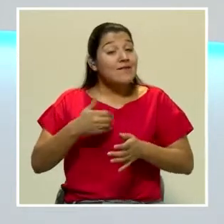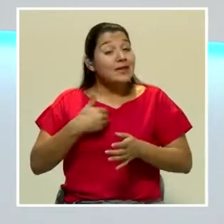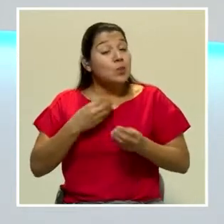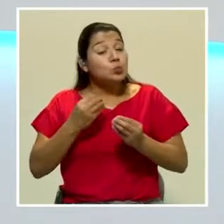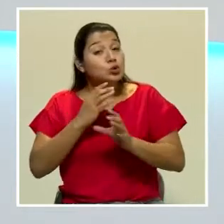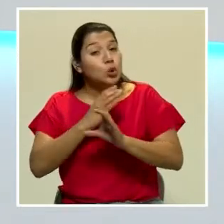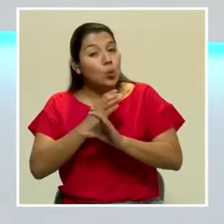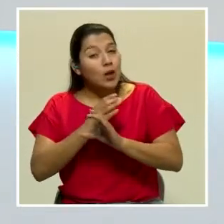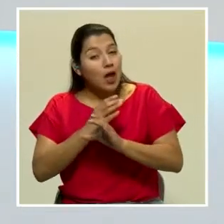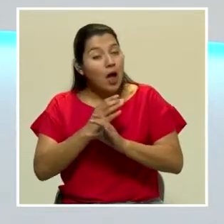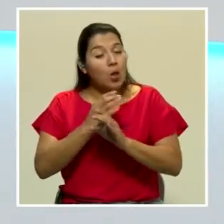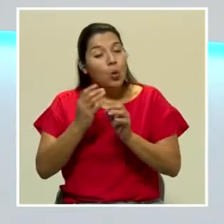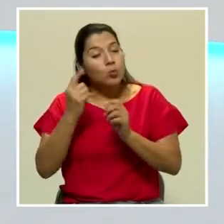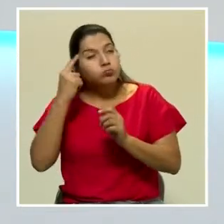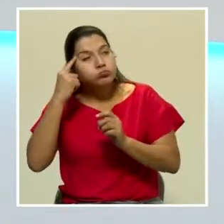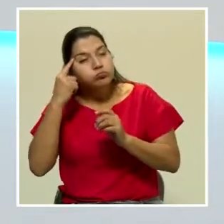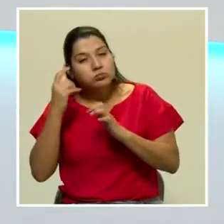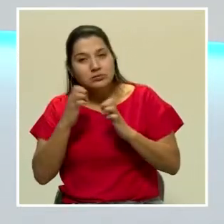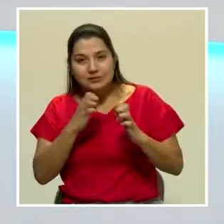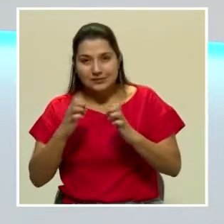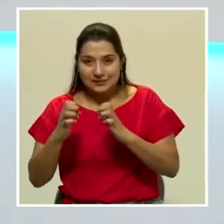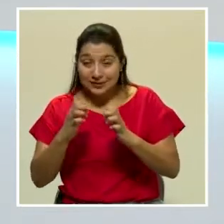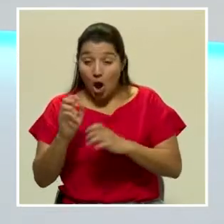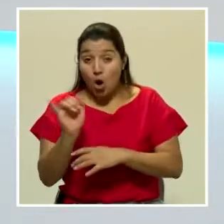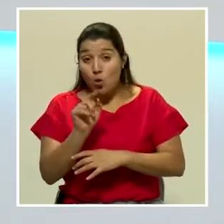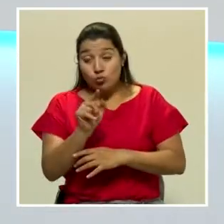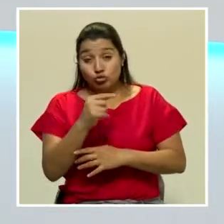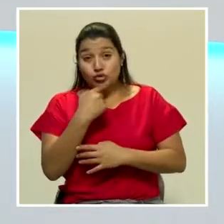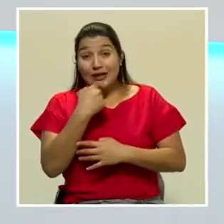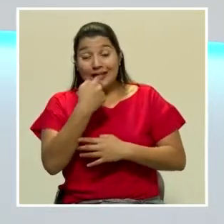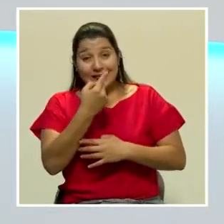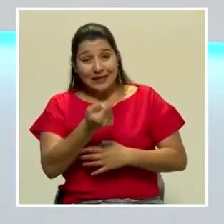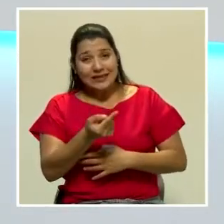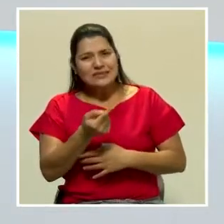lo dice, en esta relación